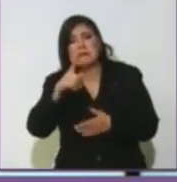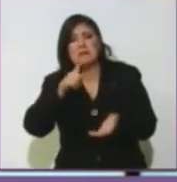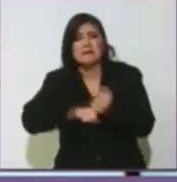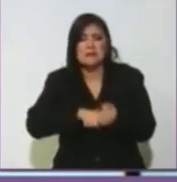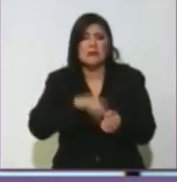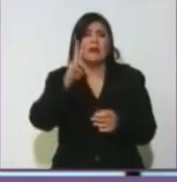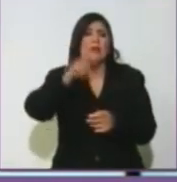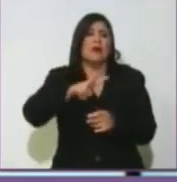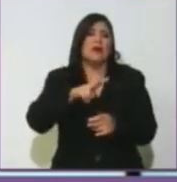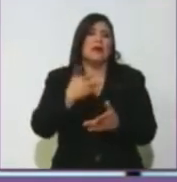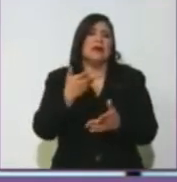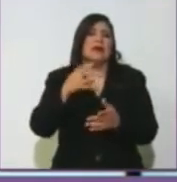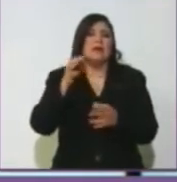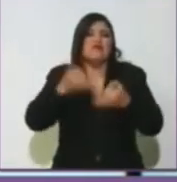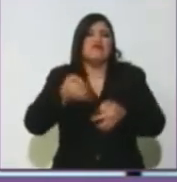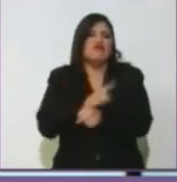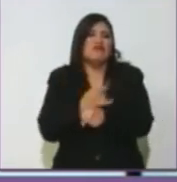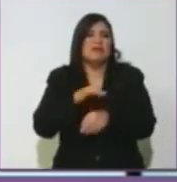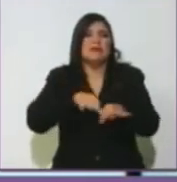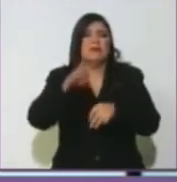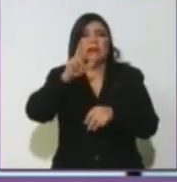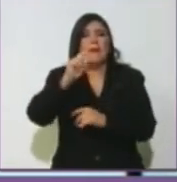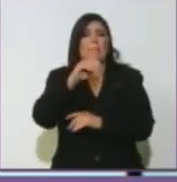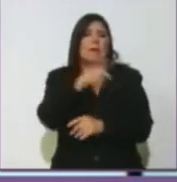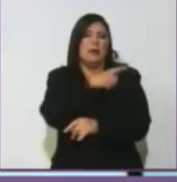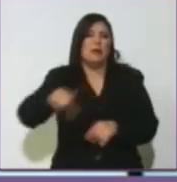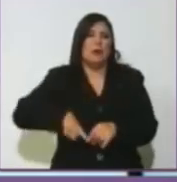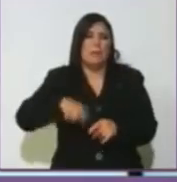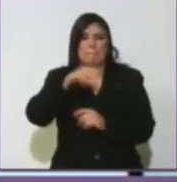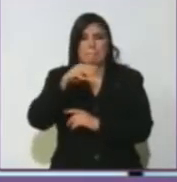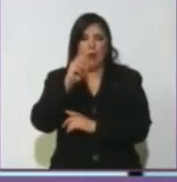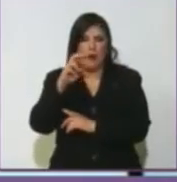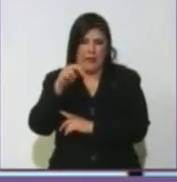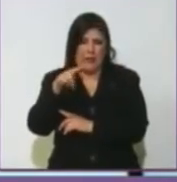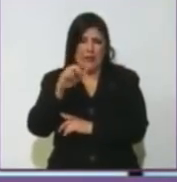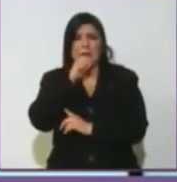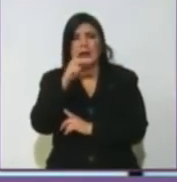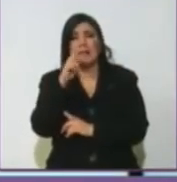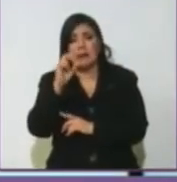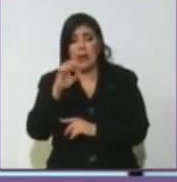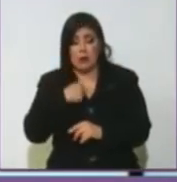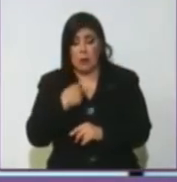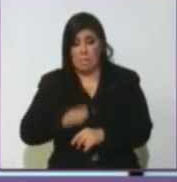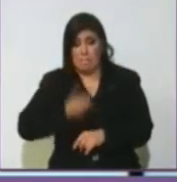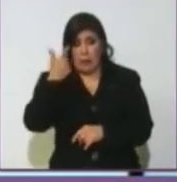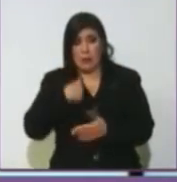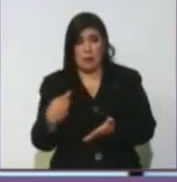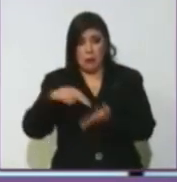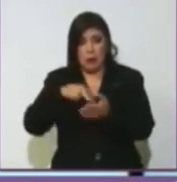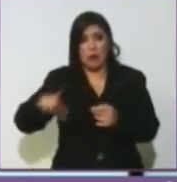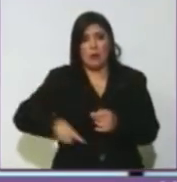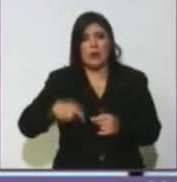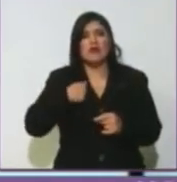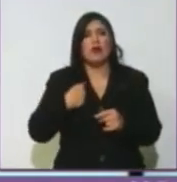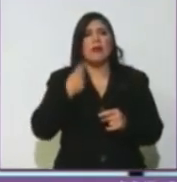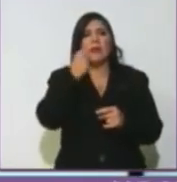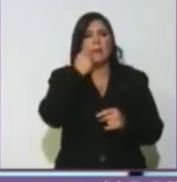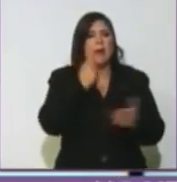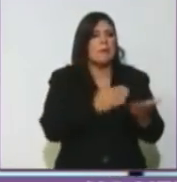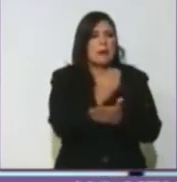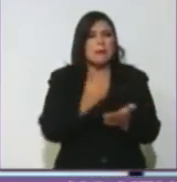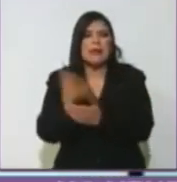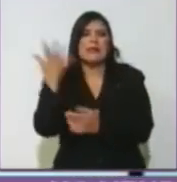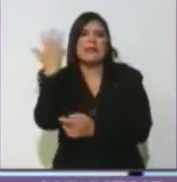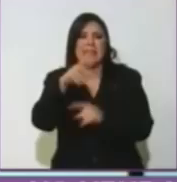de morena y el prevé y el primer día de mi gobierno voy a intervenir los penales de la